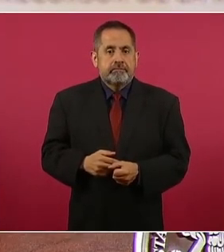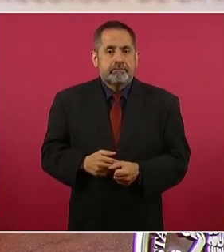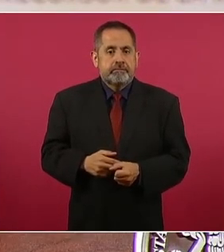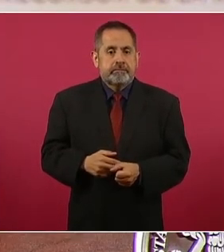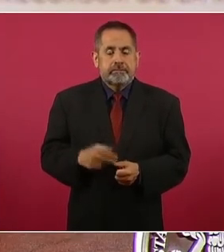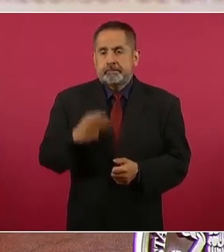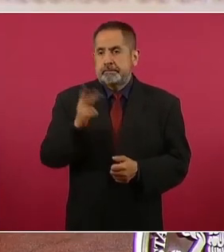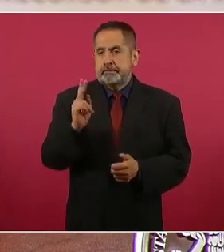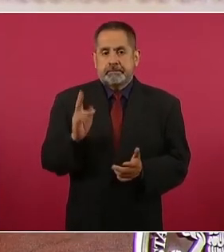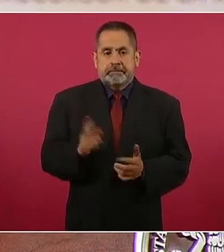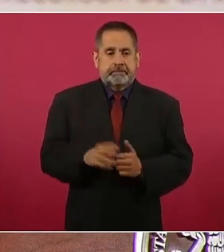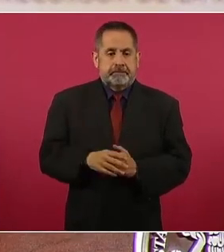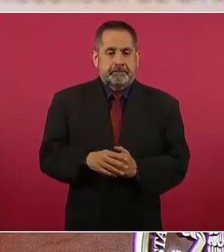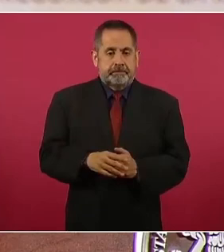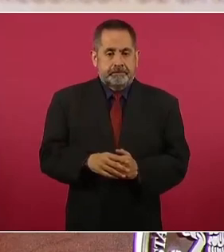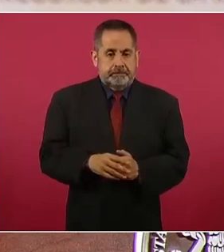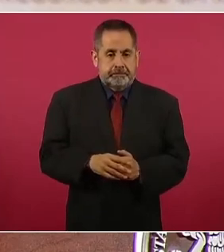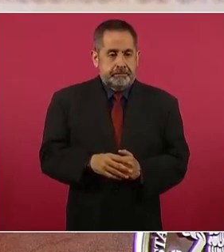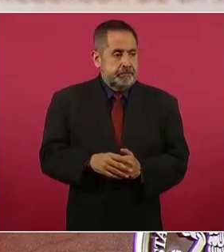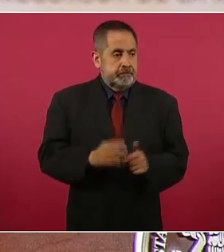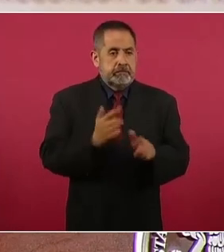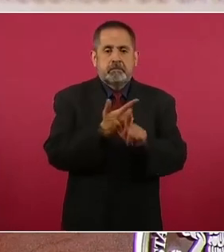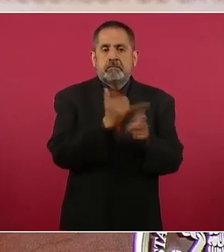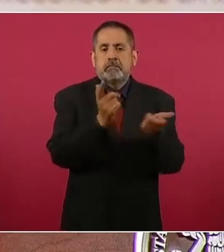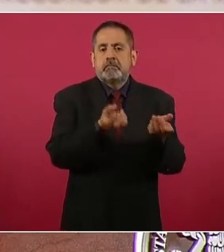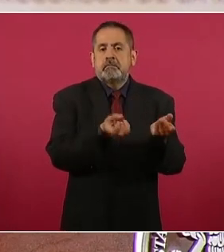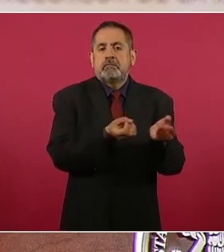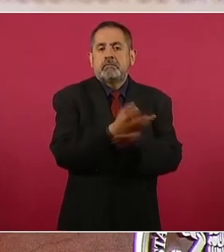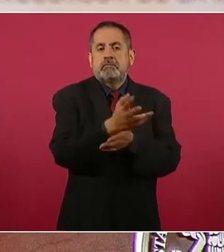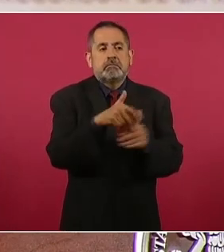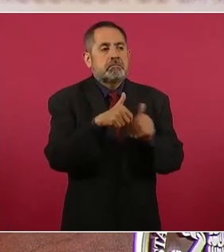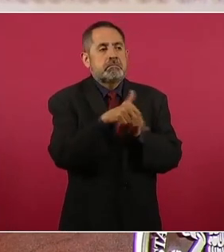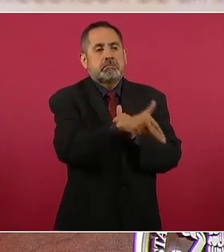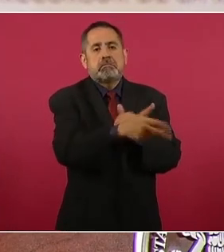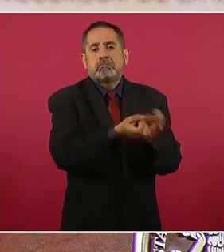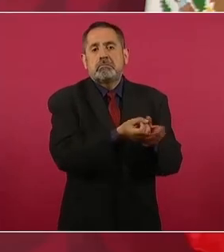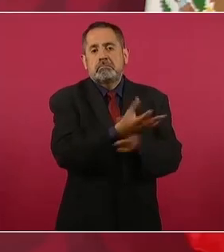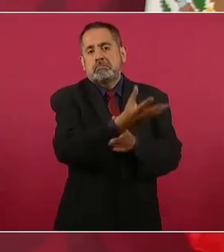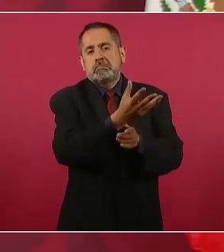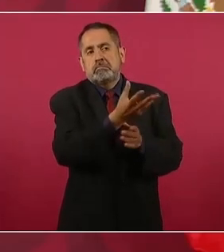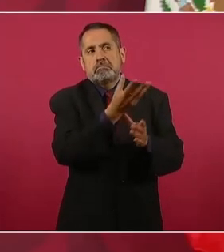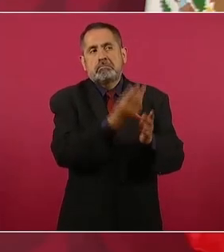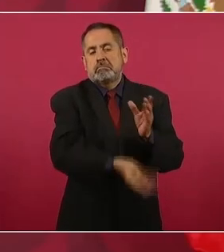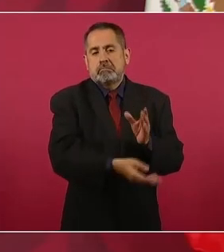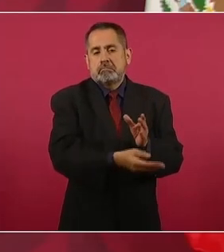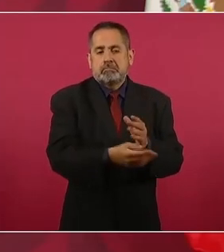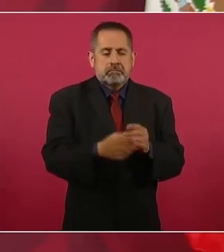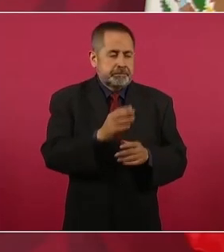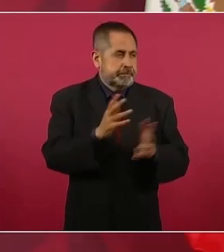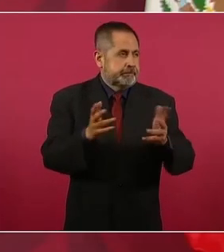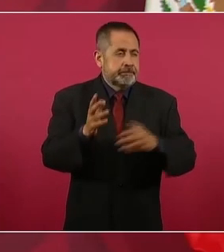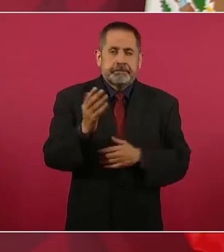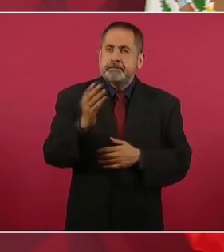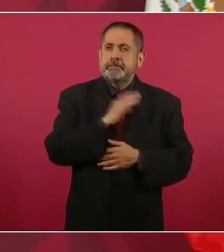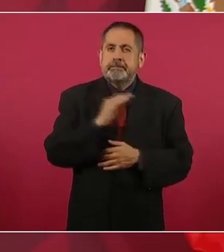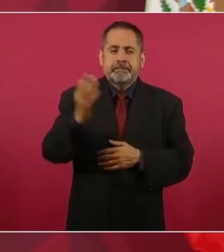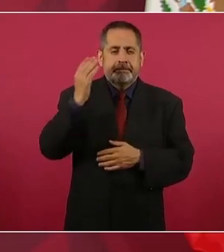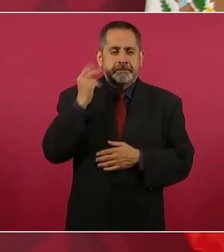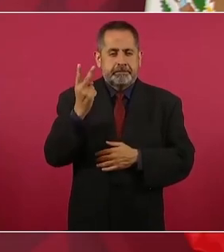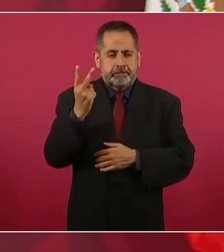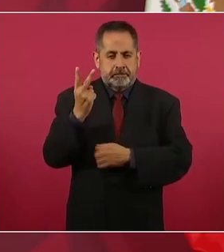pero ya se le había liberado. Hace como 2 años